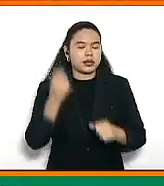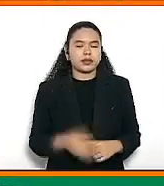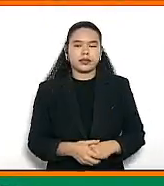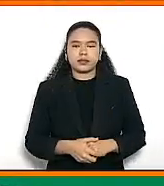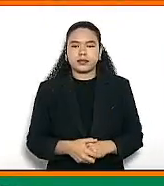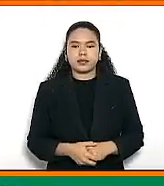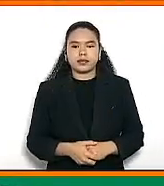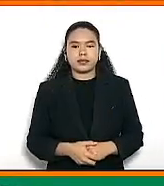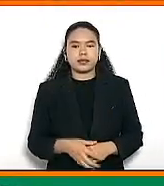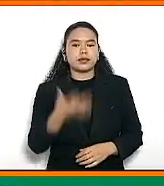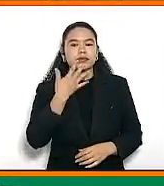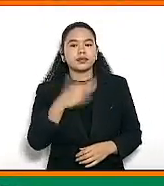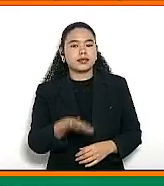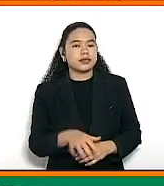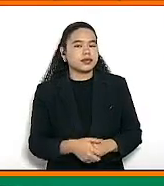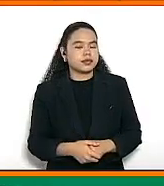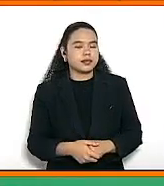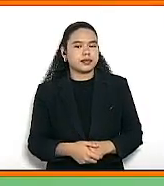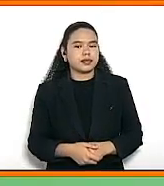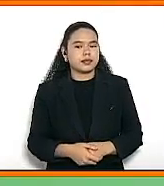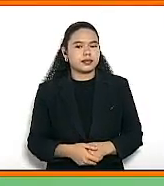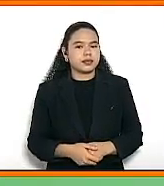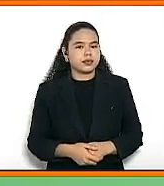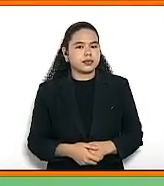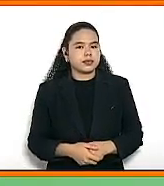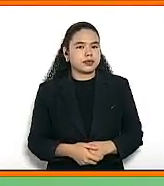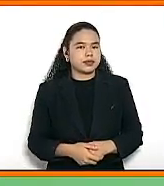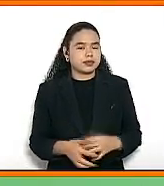el... suerte.